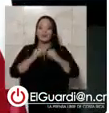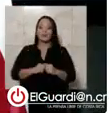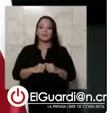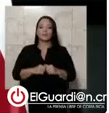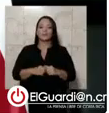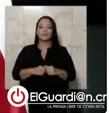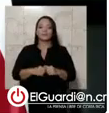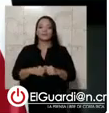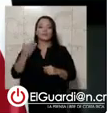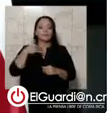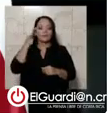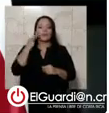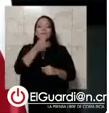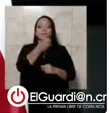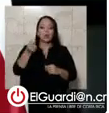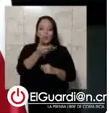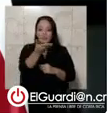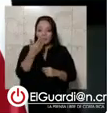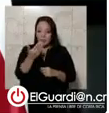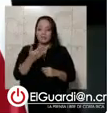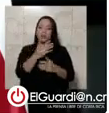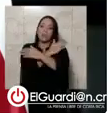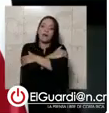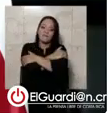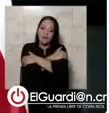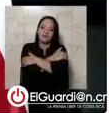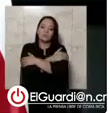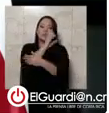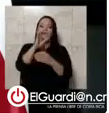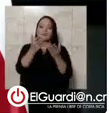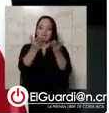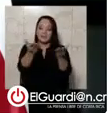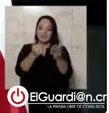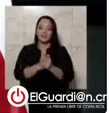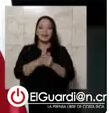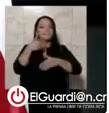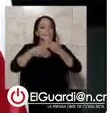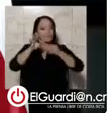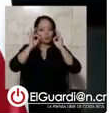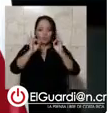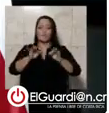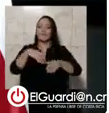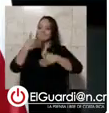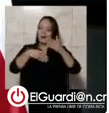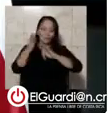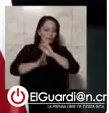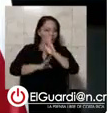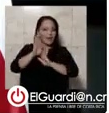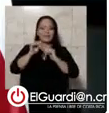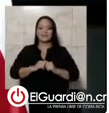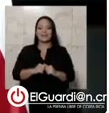a los señores y señoras de la prensa. Un abrazo fuerte, Costa Rica. Vamos bien, vamos para adelante.